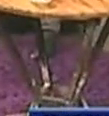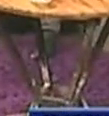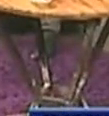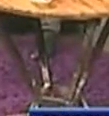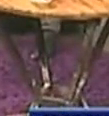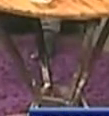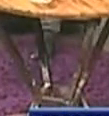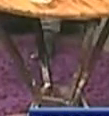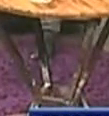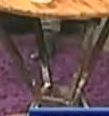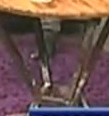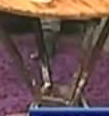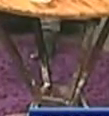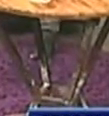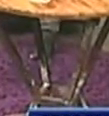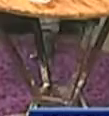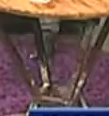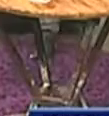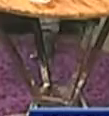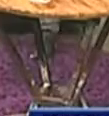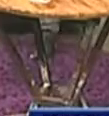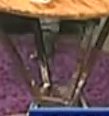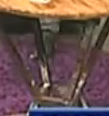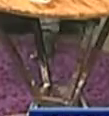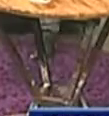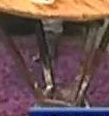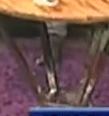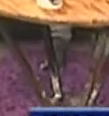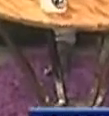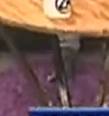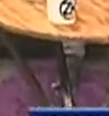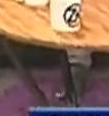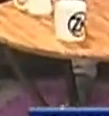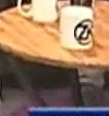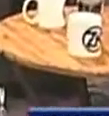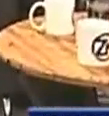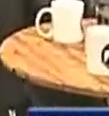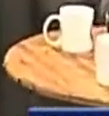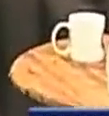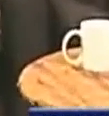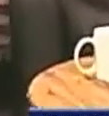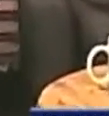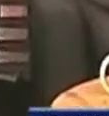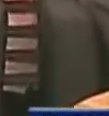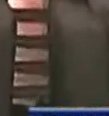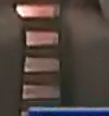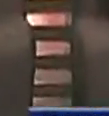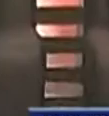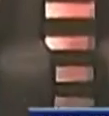señor...? Algo en tu cara me fascina, algo en tu cara me da vida. Será tu